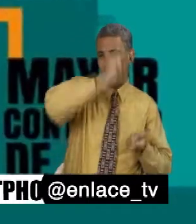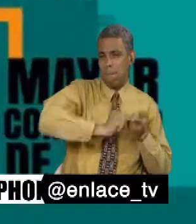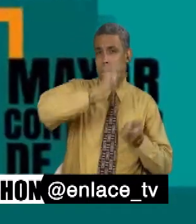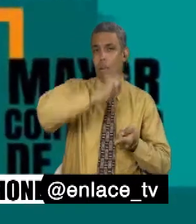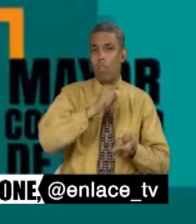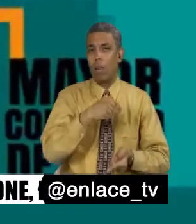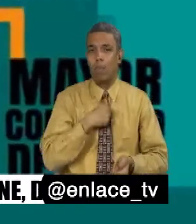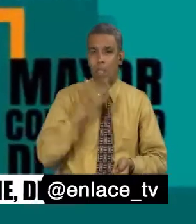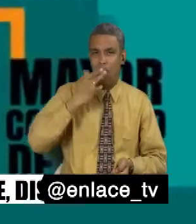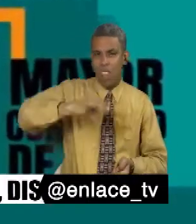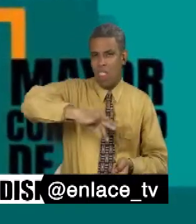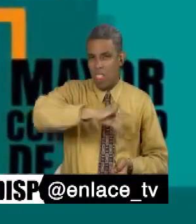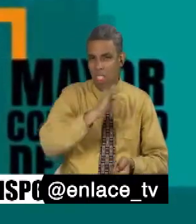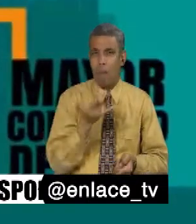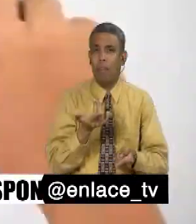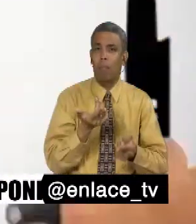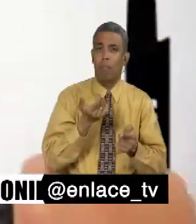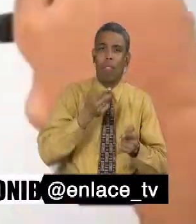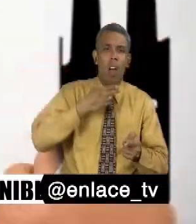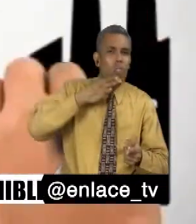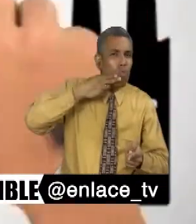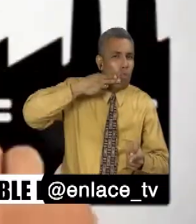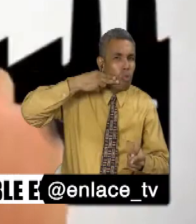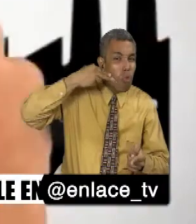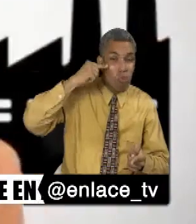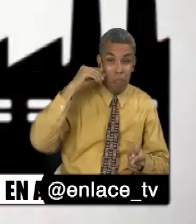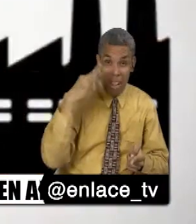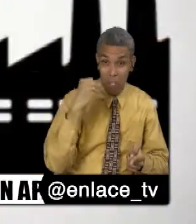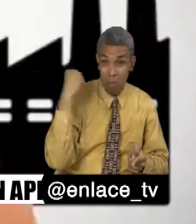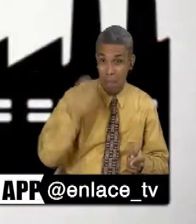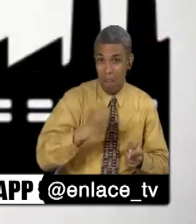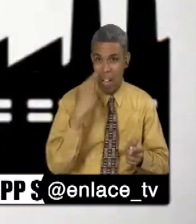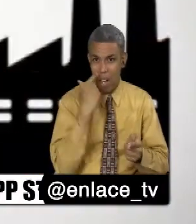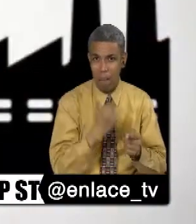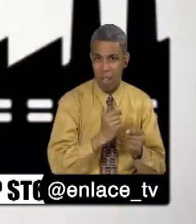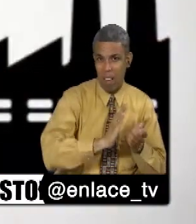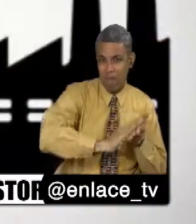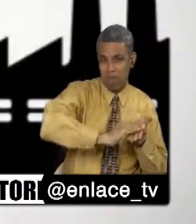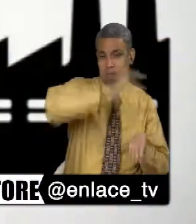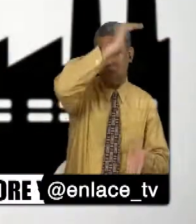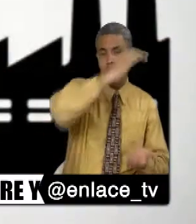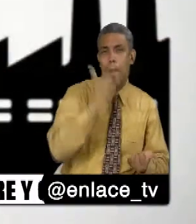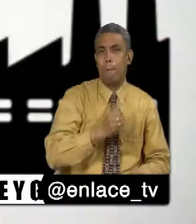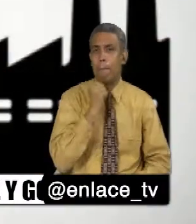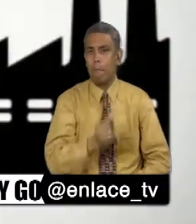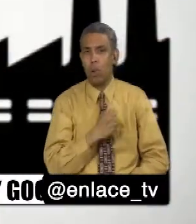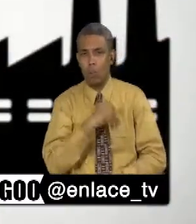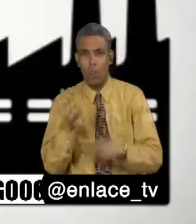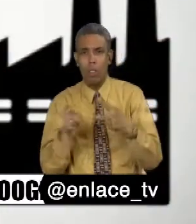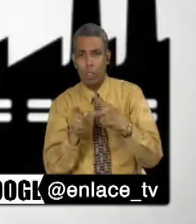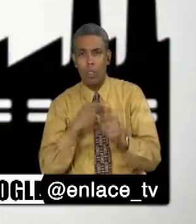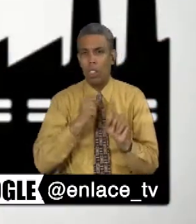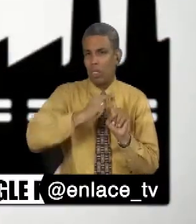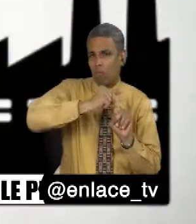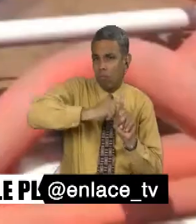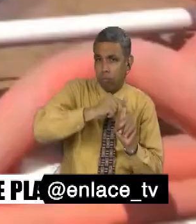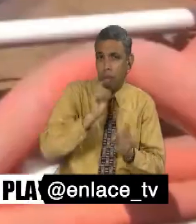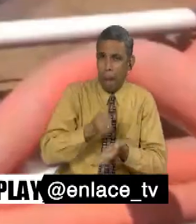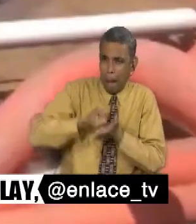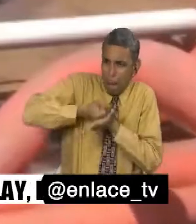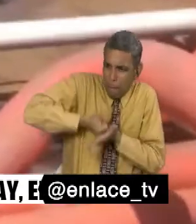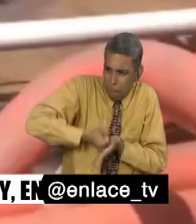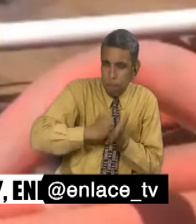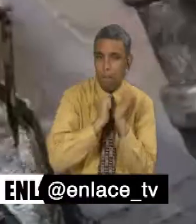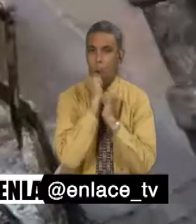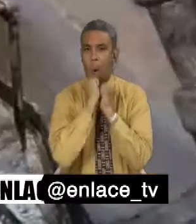más ácida y con más azufre. Características que obligan a incrementar la seguridad en todos los procesos, mayores temperaturas, mayores presiones, ocasionando que las líneas